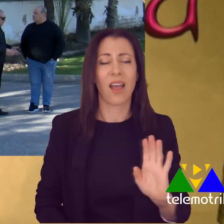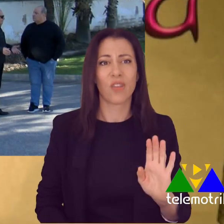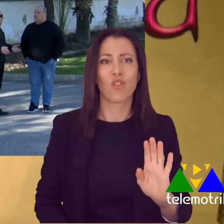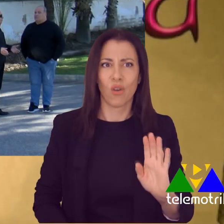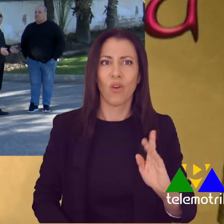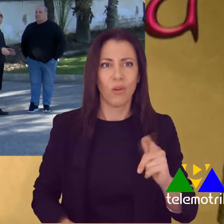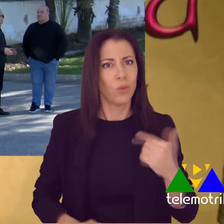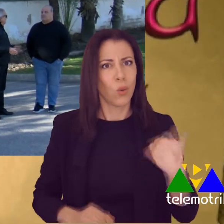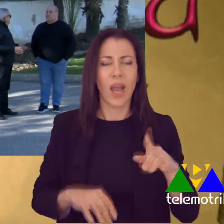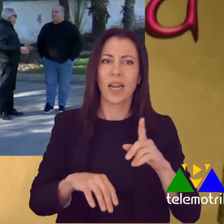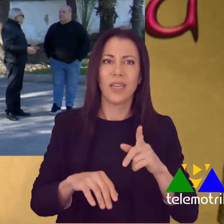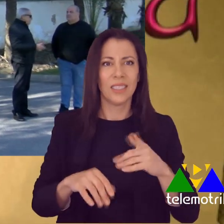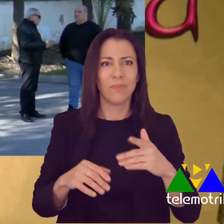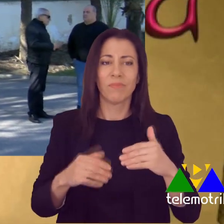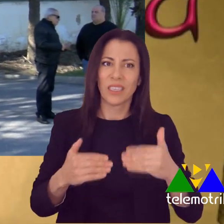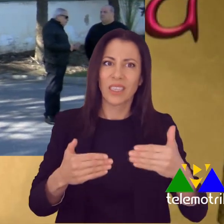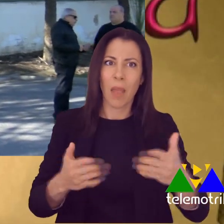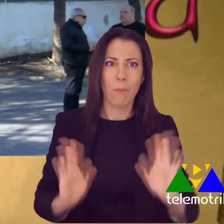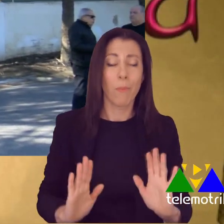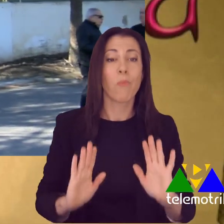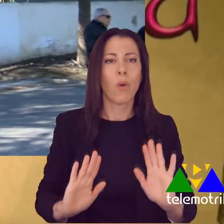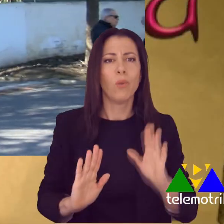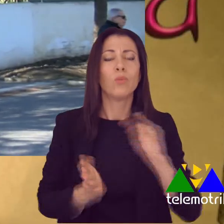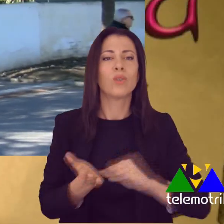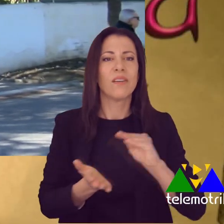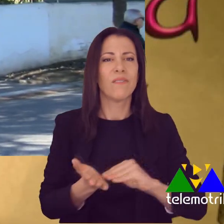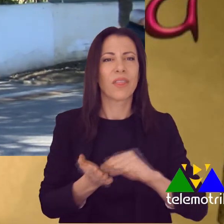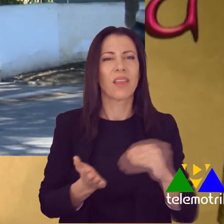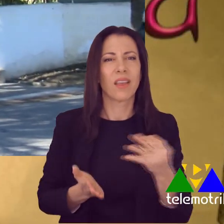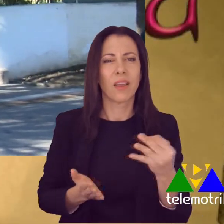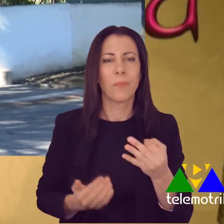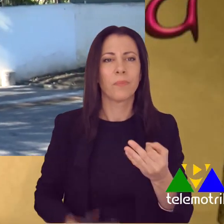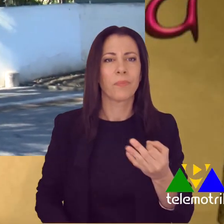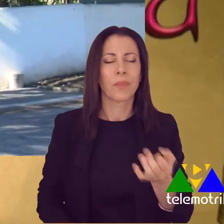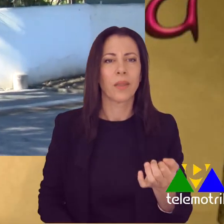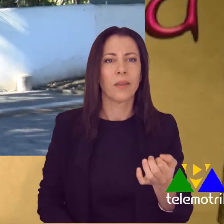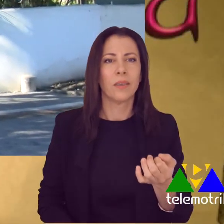tiempo bastante largo. A veces se convirtió, no eran